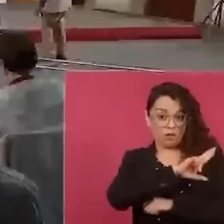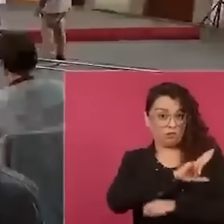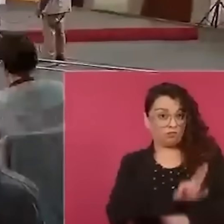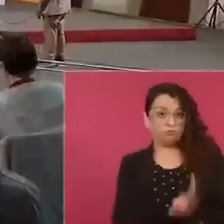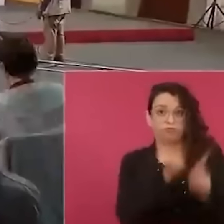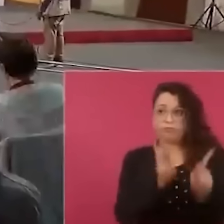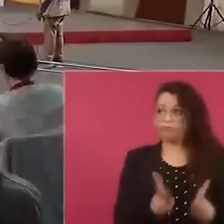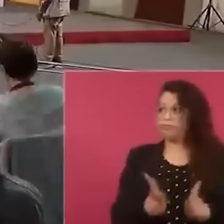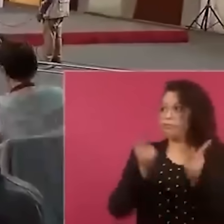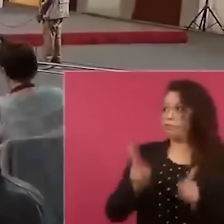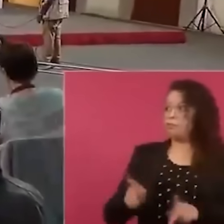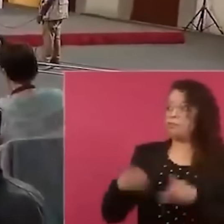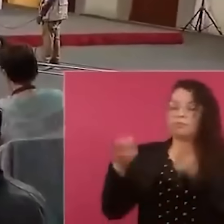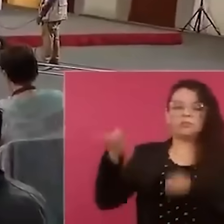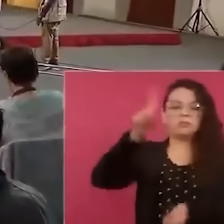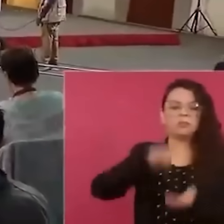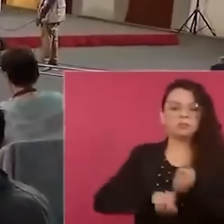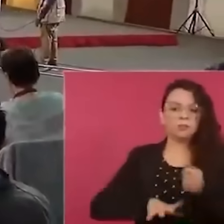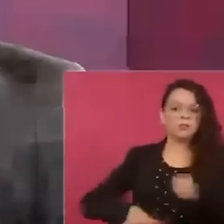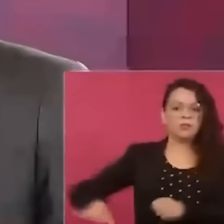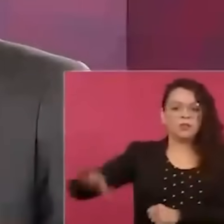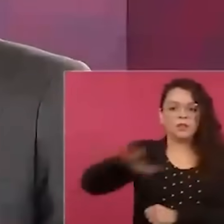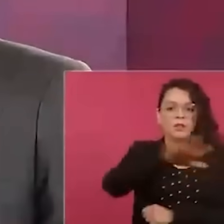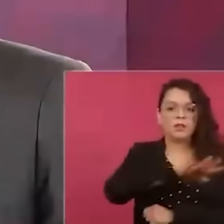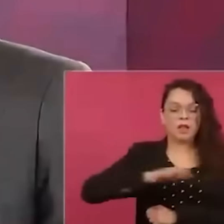Fue el pretexto para saquear, para robar.